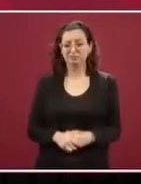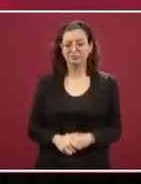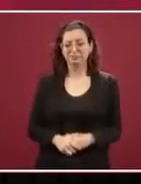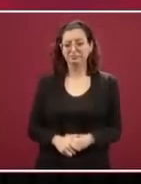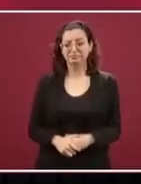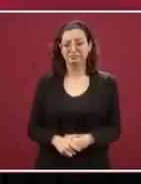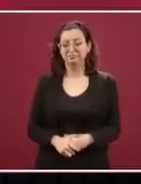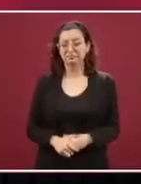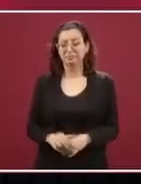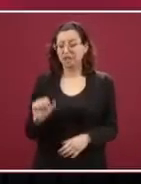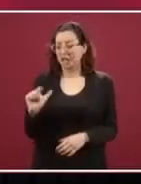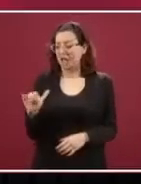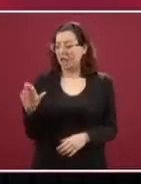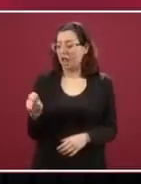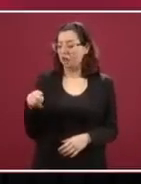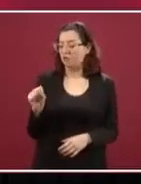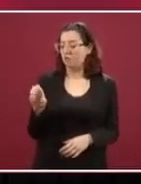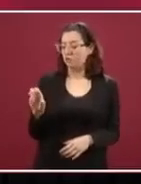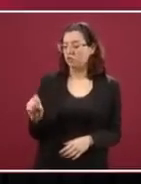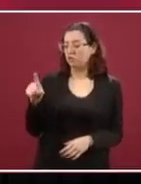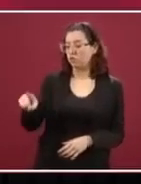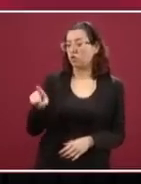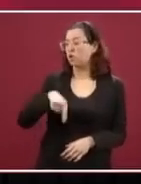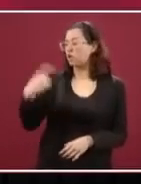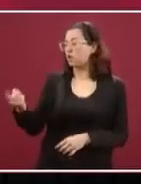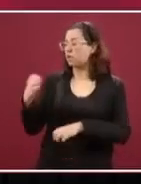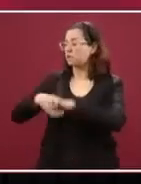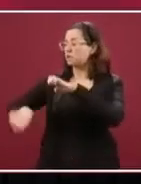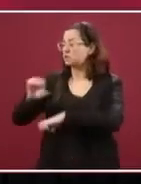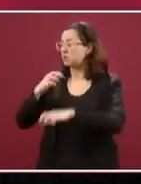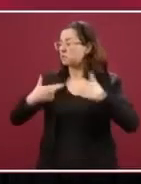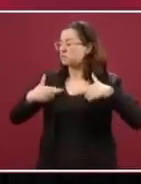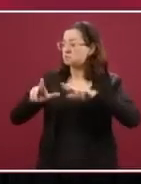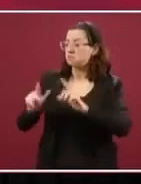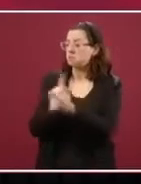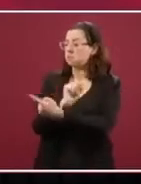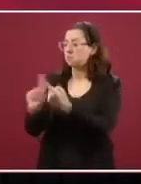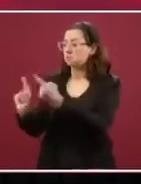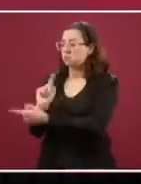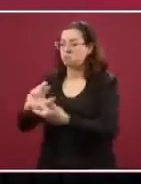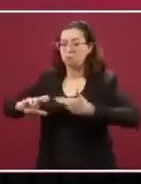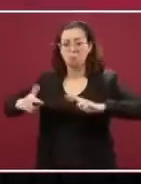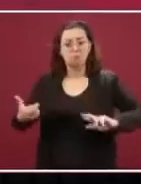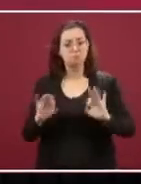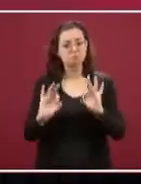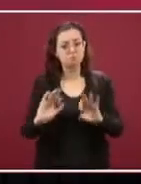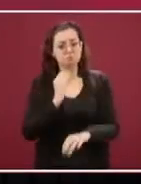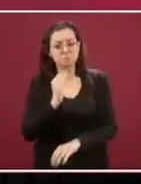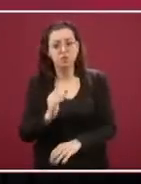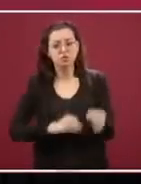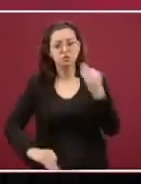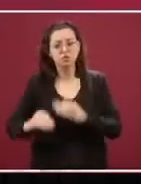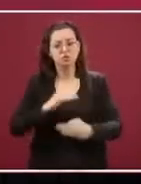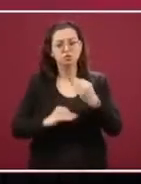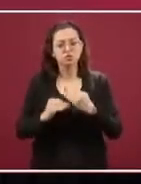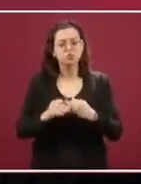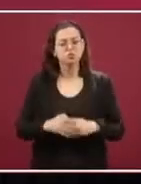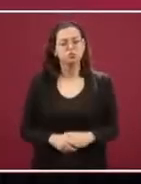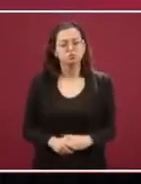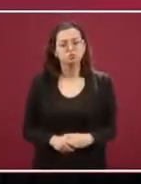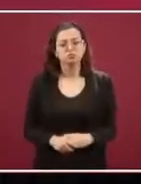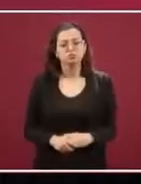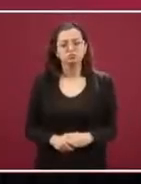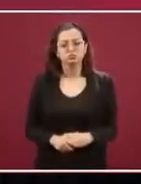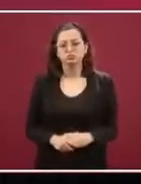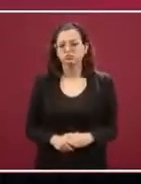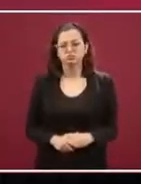relación con los empresarios, con todos. Los